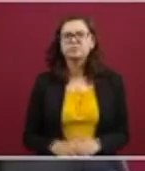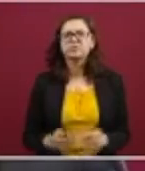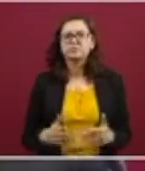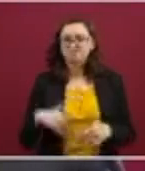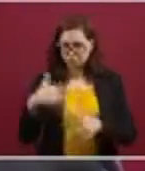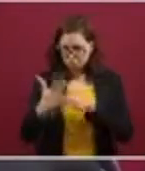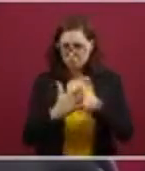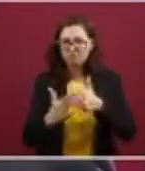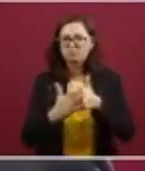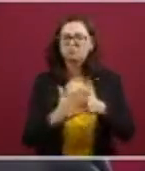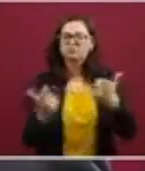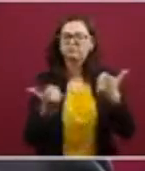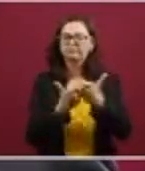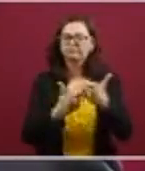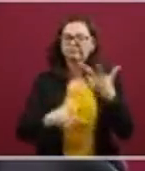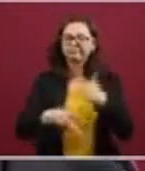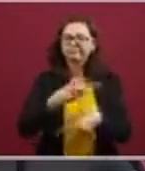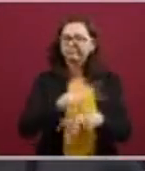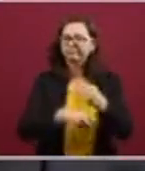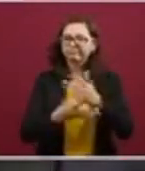económico,